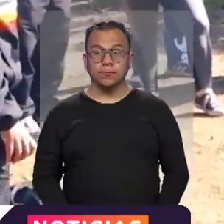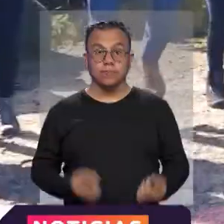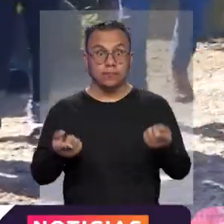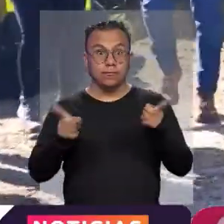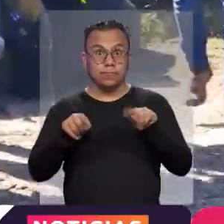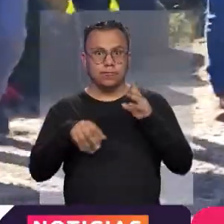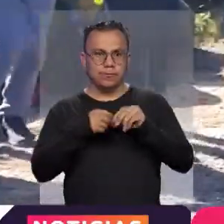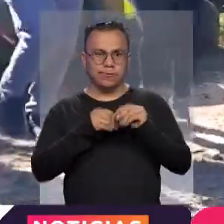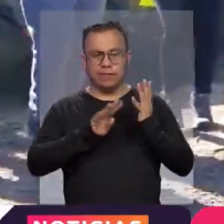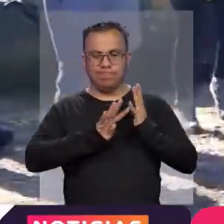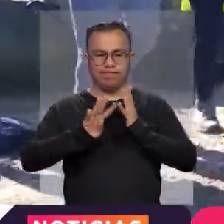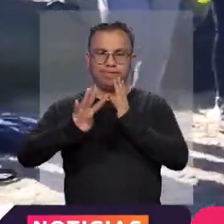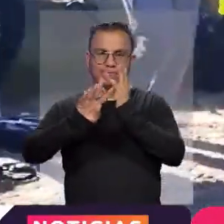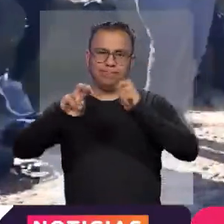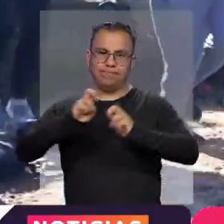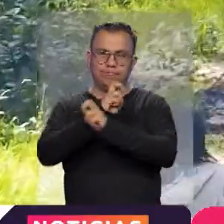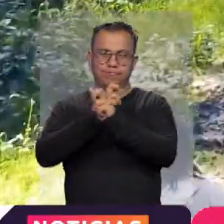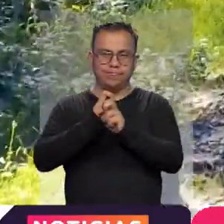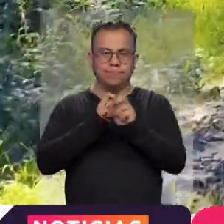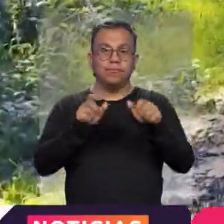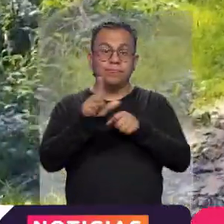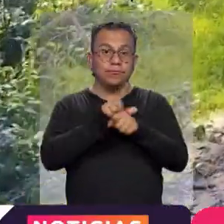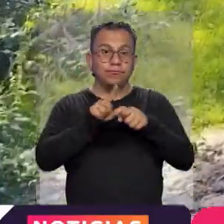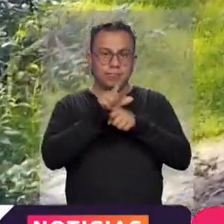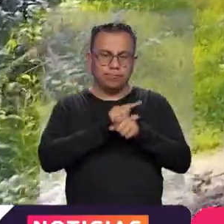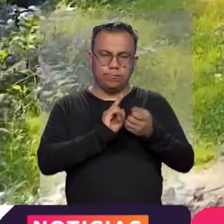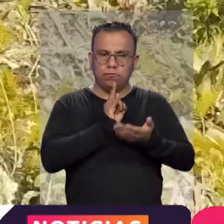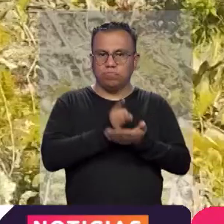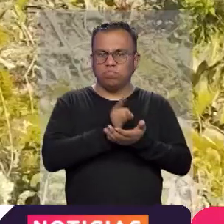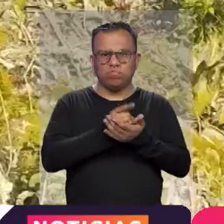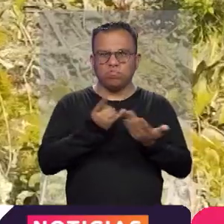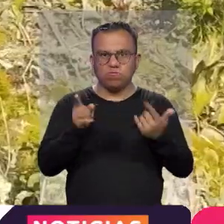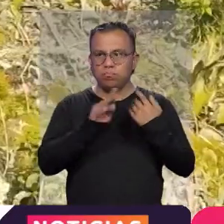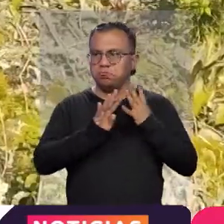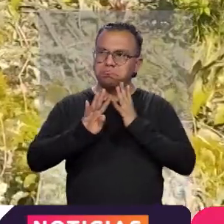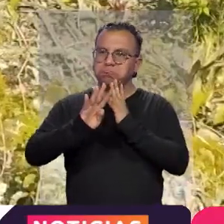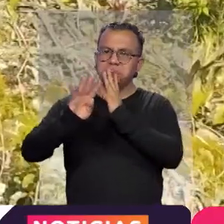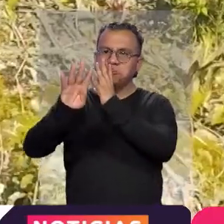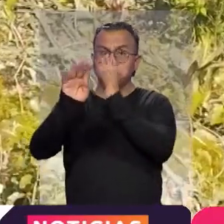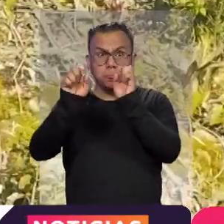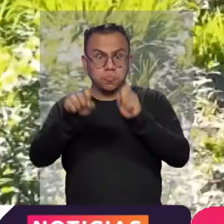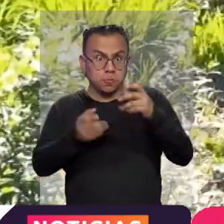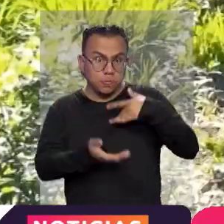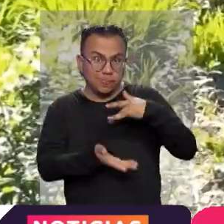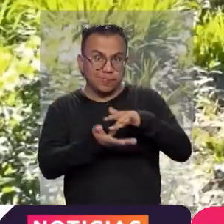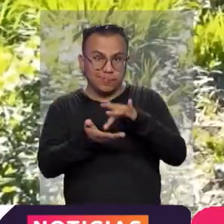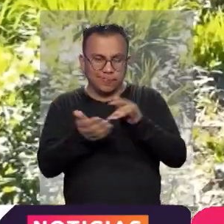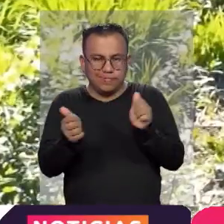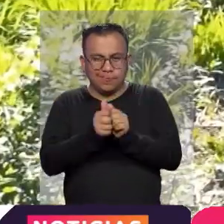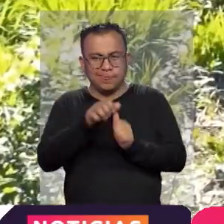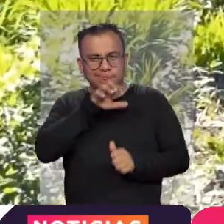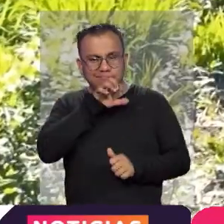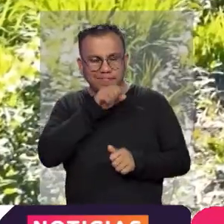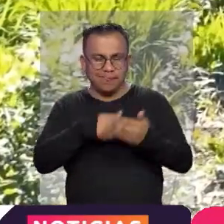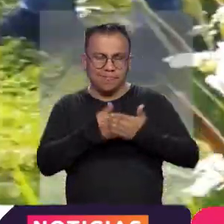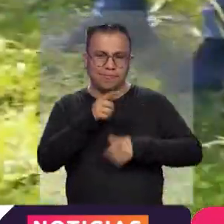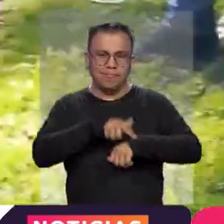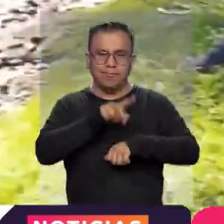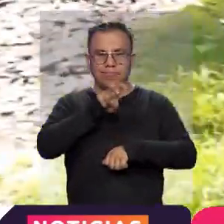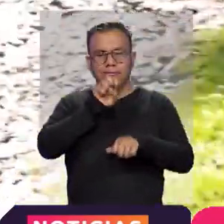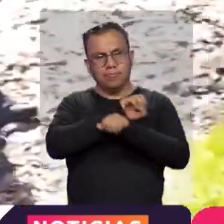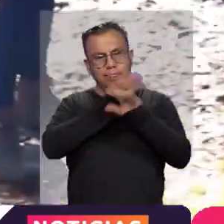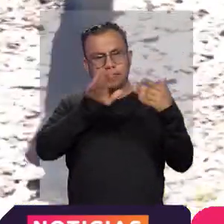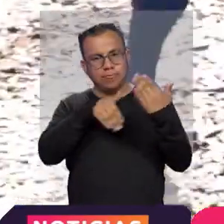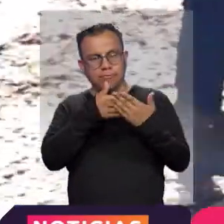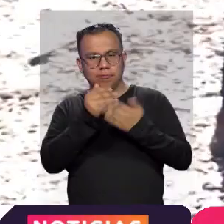También habrá caminata en el Parque Cantarrana de la localidad de Usme, un recorrido ecológico al que puede asistir con su mascota a partir de las 7 de la